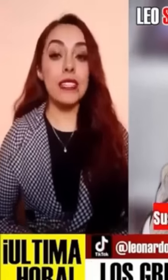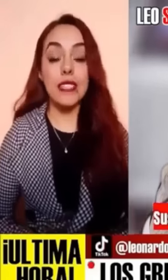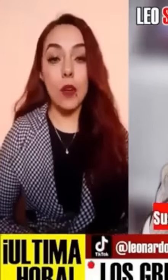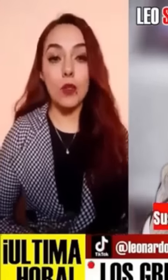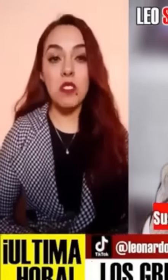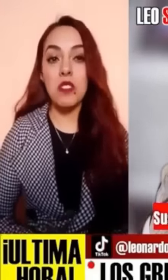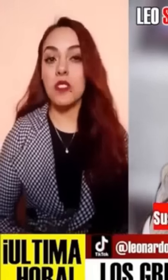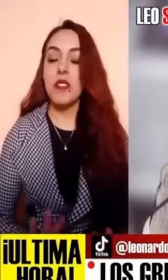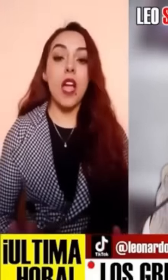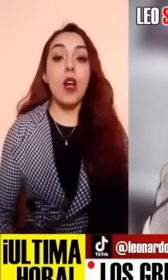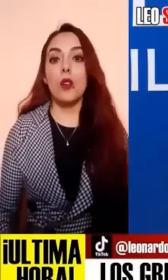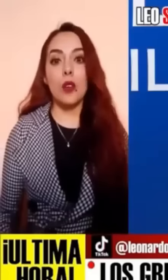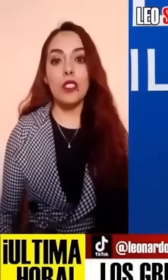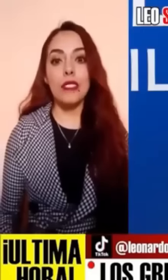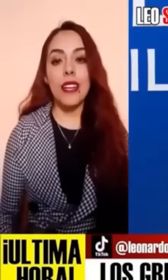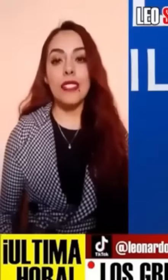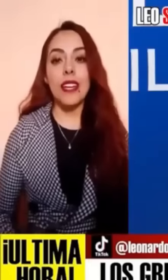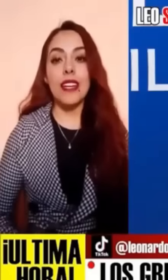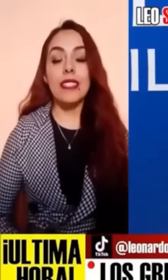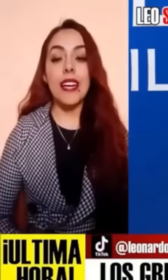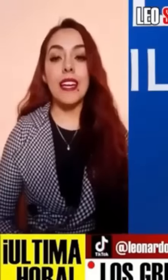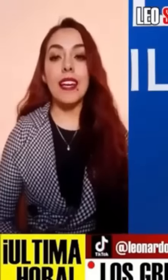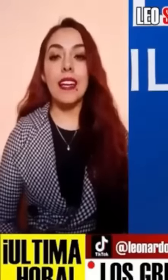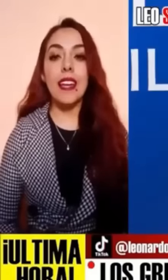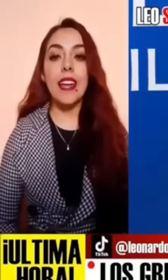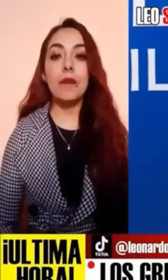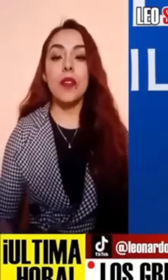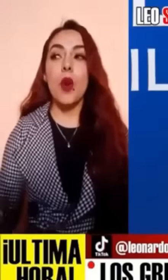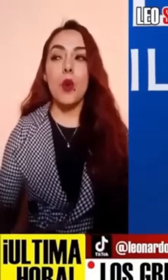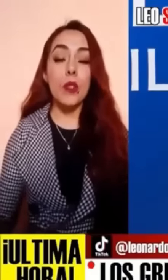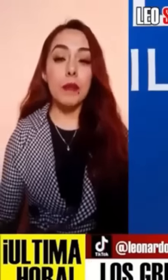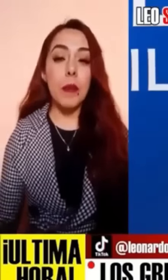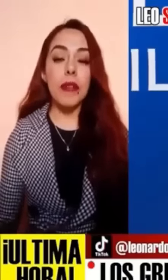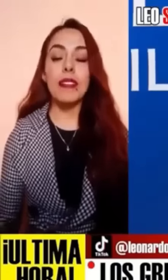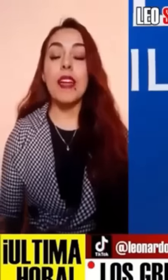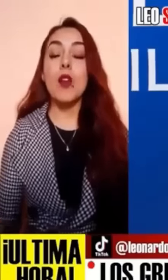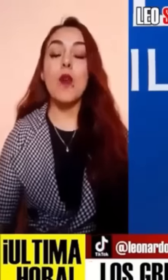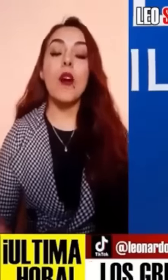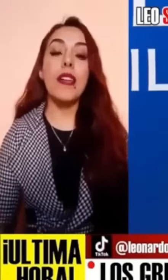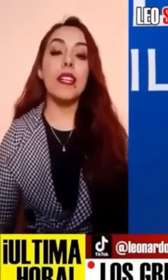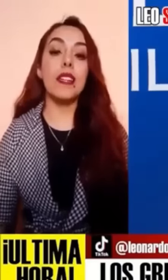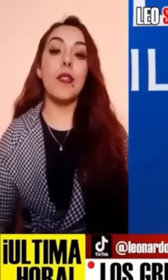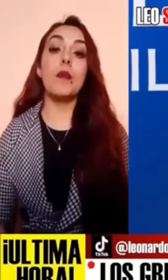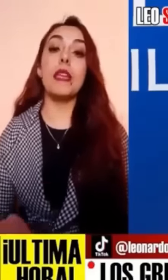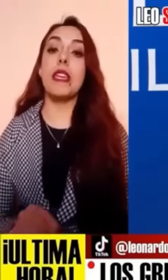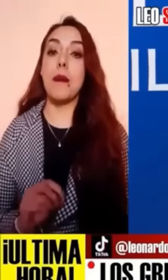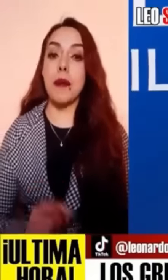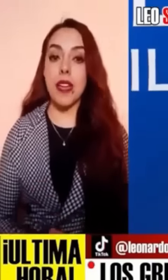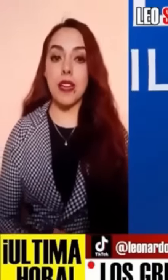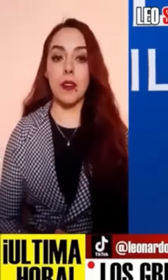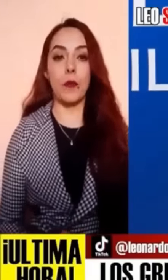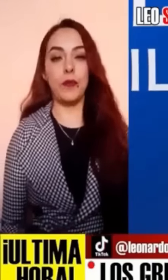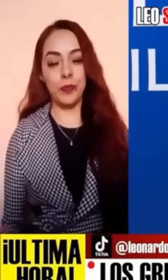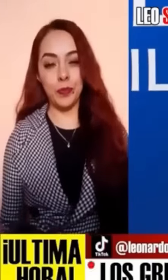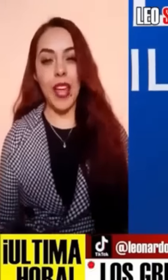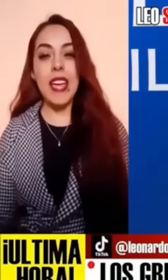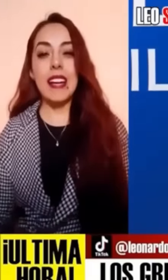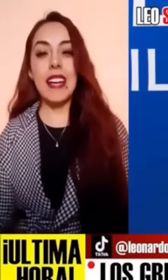China y Estados Unidos no nos interesan, ya que Canadá últimamente no ha tratado bien a